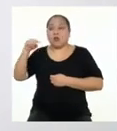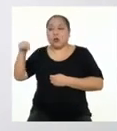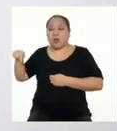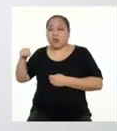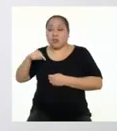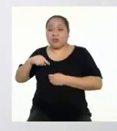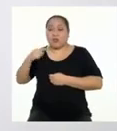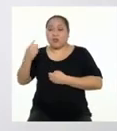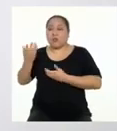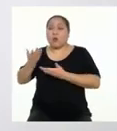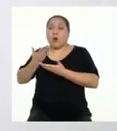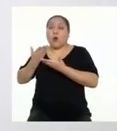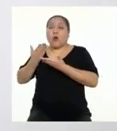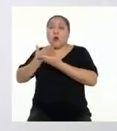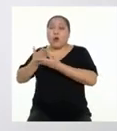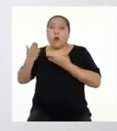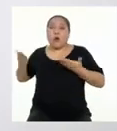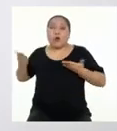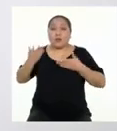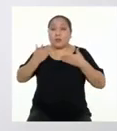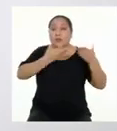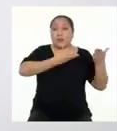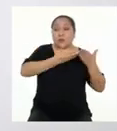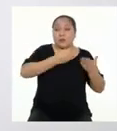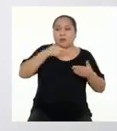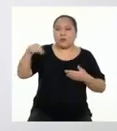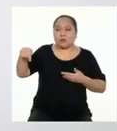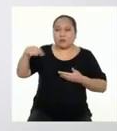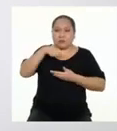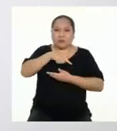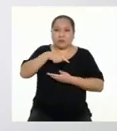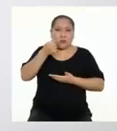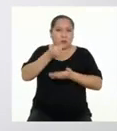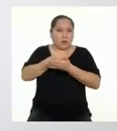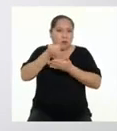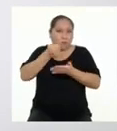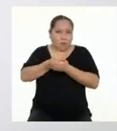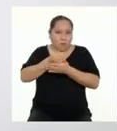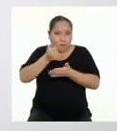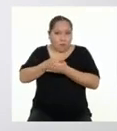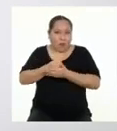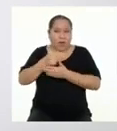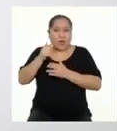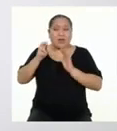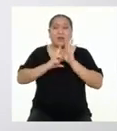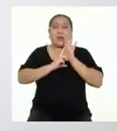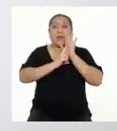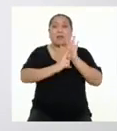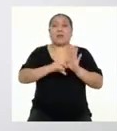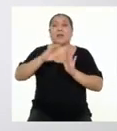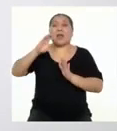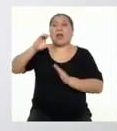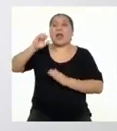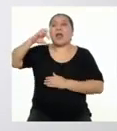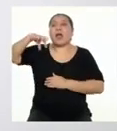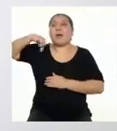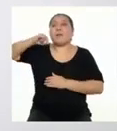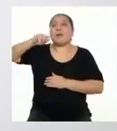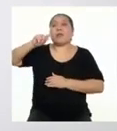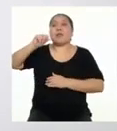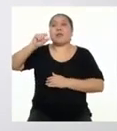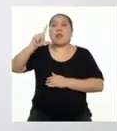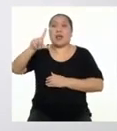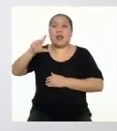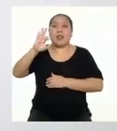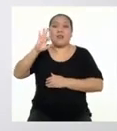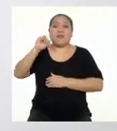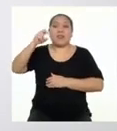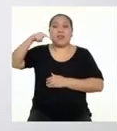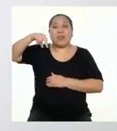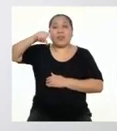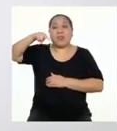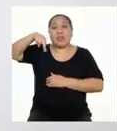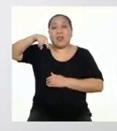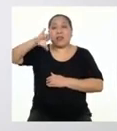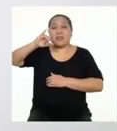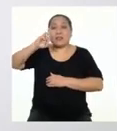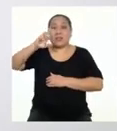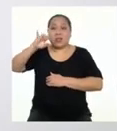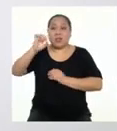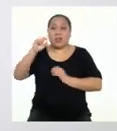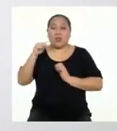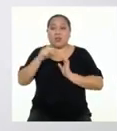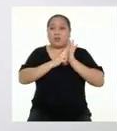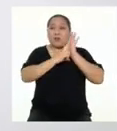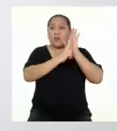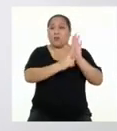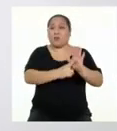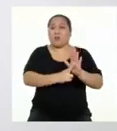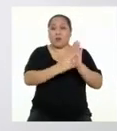bienes y servicios requeridos tienen un costo. Esto representa el capital financiero. Todo ello se muestra